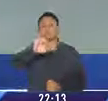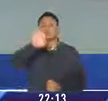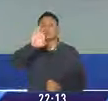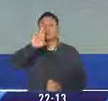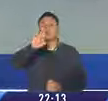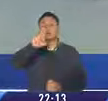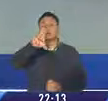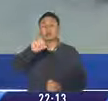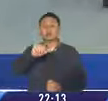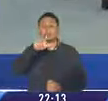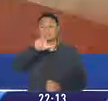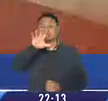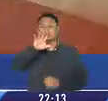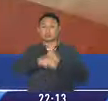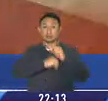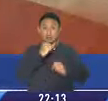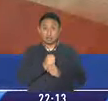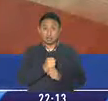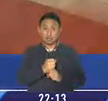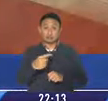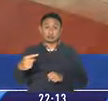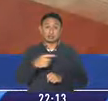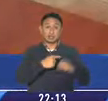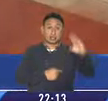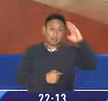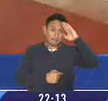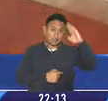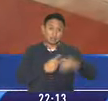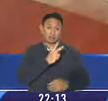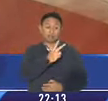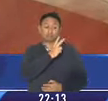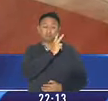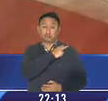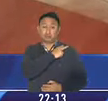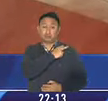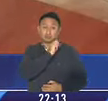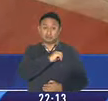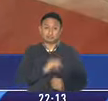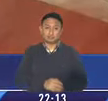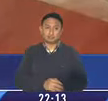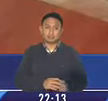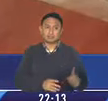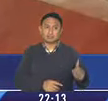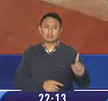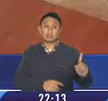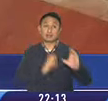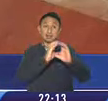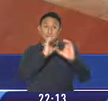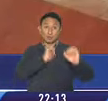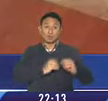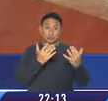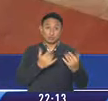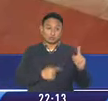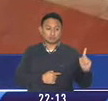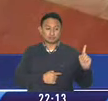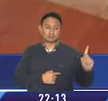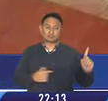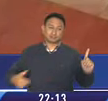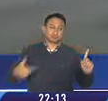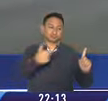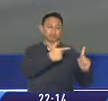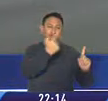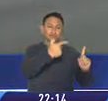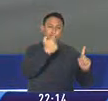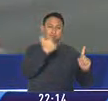Salazar, de 35 años, era cabo segundo de la Policía Nacional y fue acribillado mientras esperaba el transporte